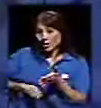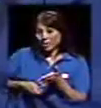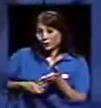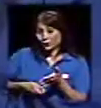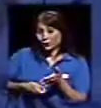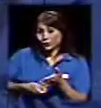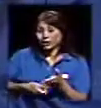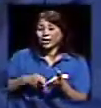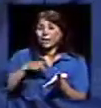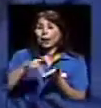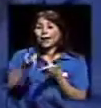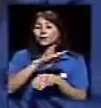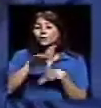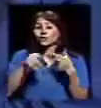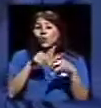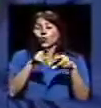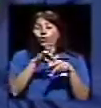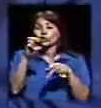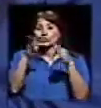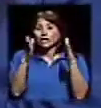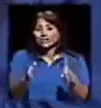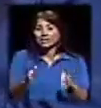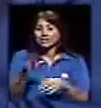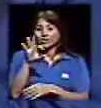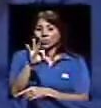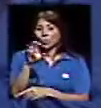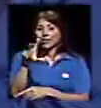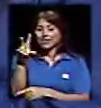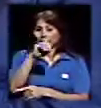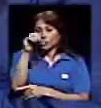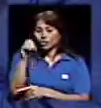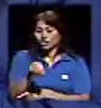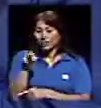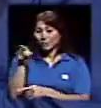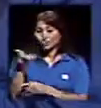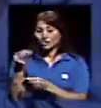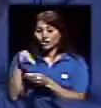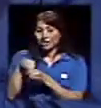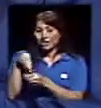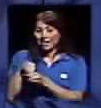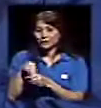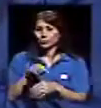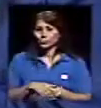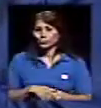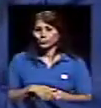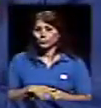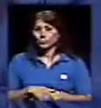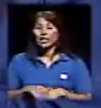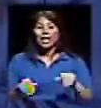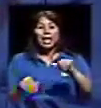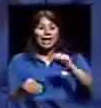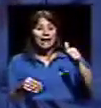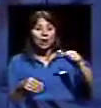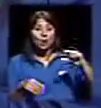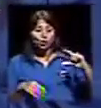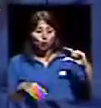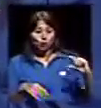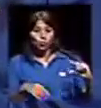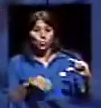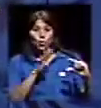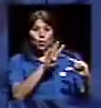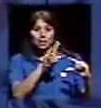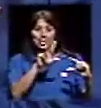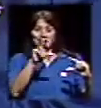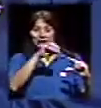los costarricenses, ¿verdad? Un 93% es ingresos. El otro 43% que va a financiar